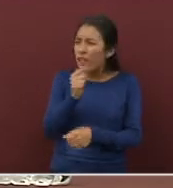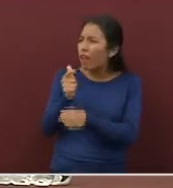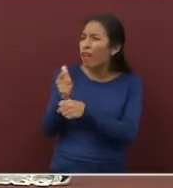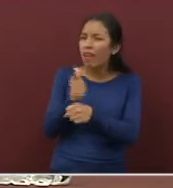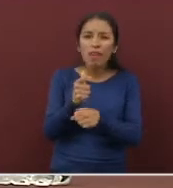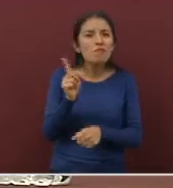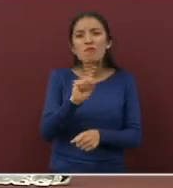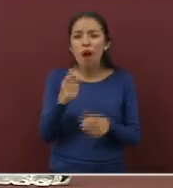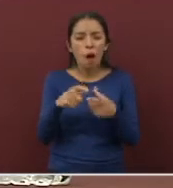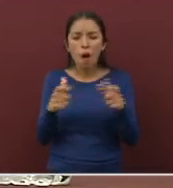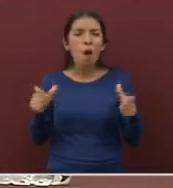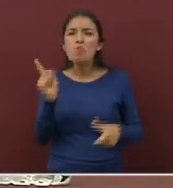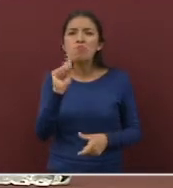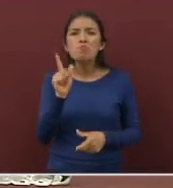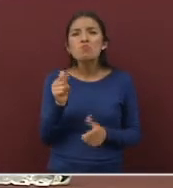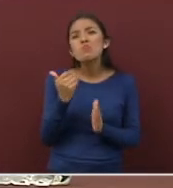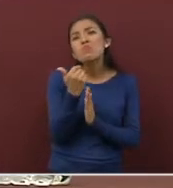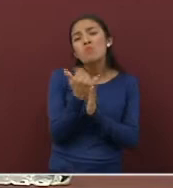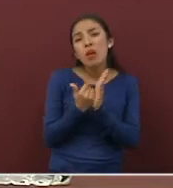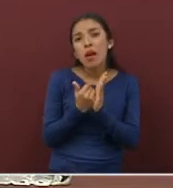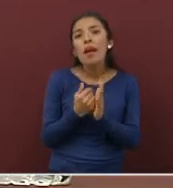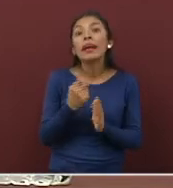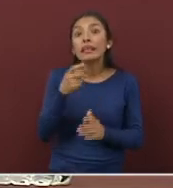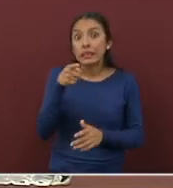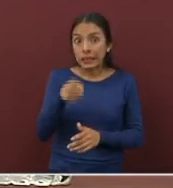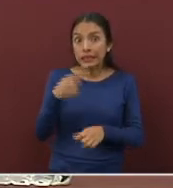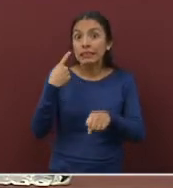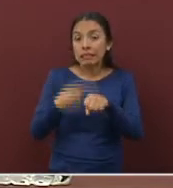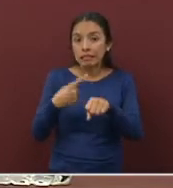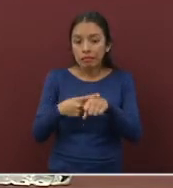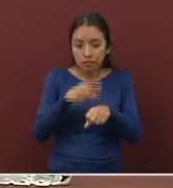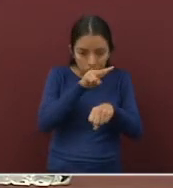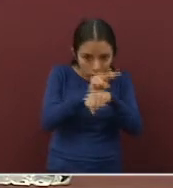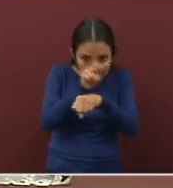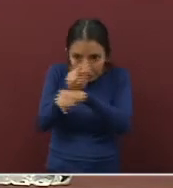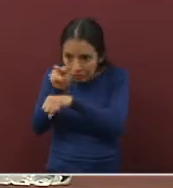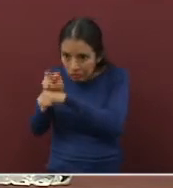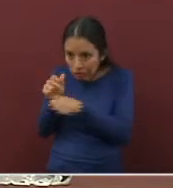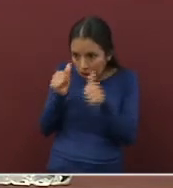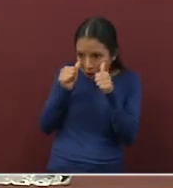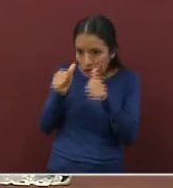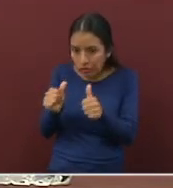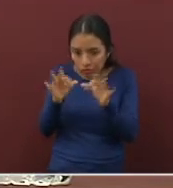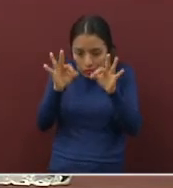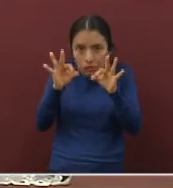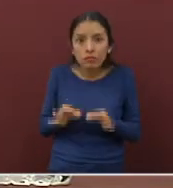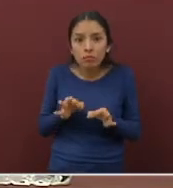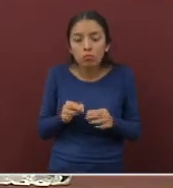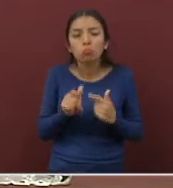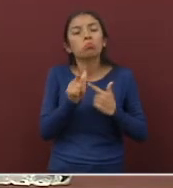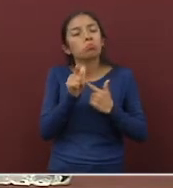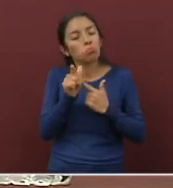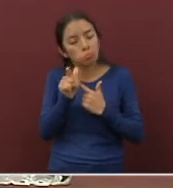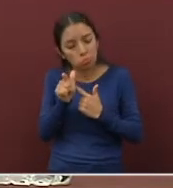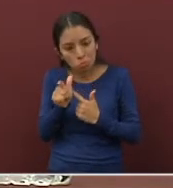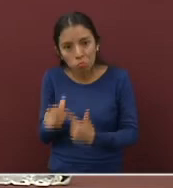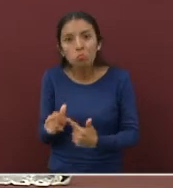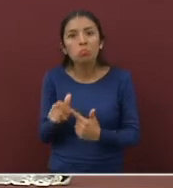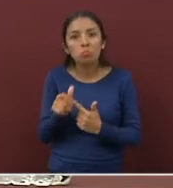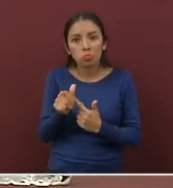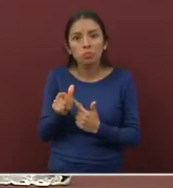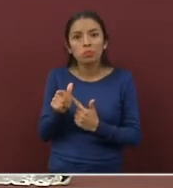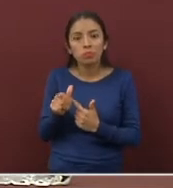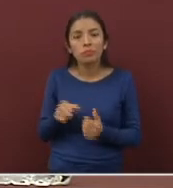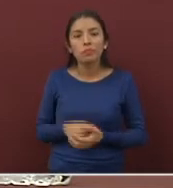investigados atendidos y vigilados y seguimos así podremos incluso